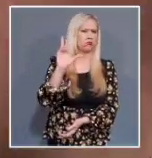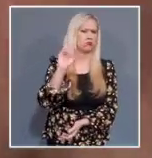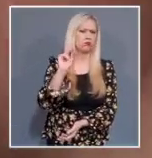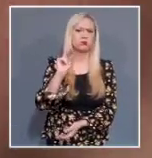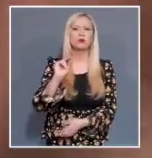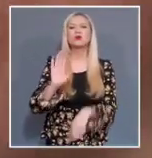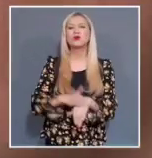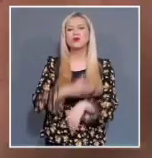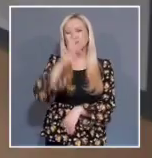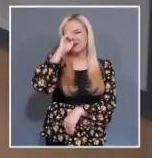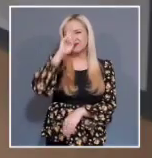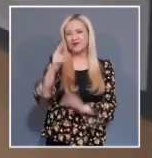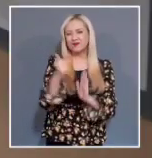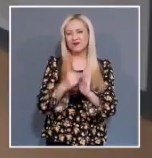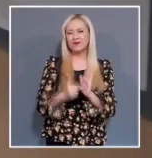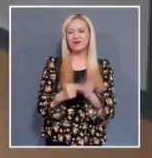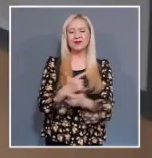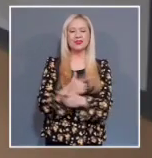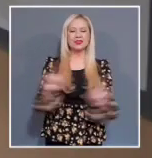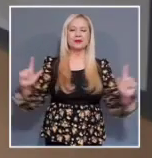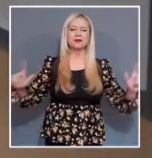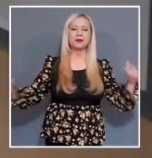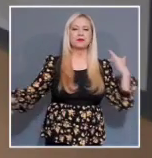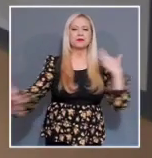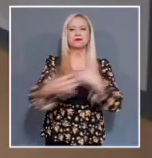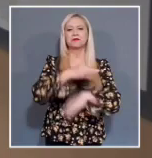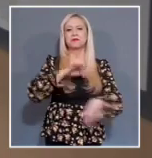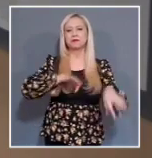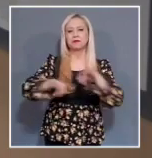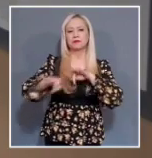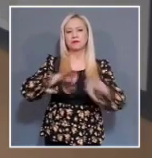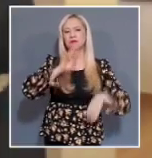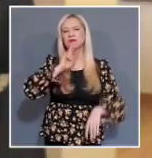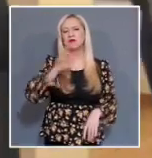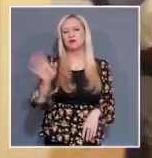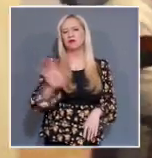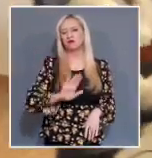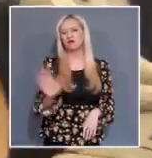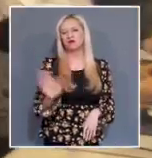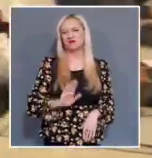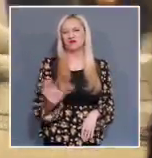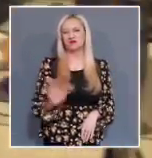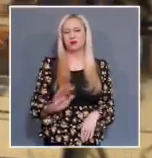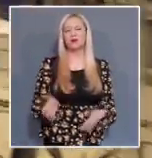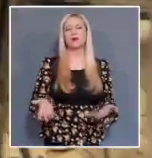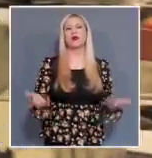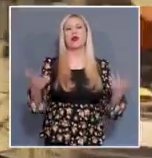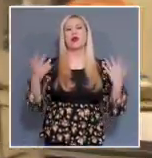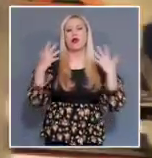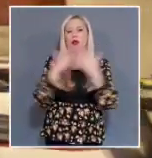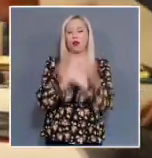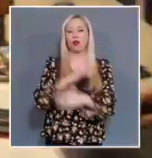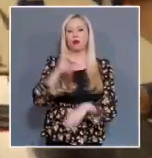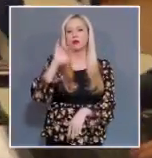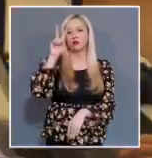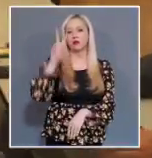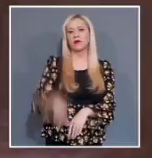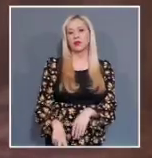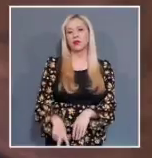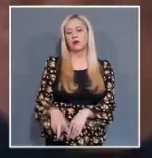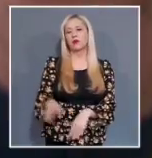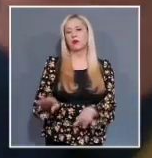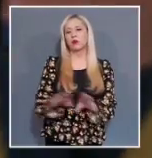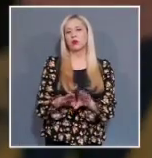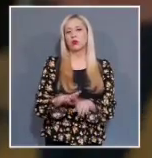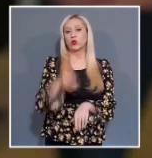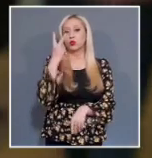normatividad europea cuando tal prohibición es aplicada de manera general e indiferenciada. Mediante 2 resoluciones